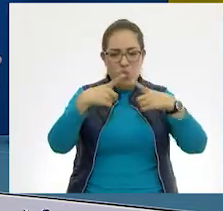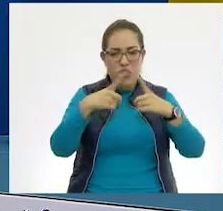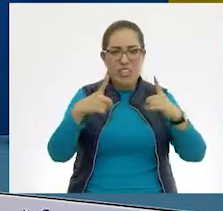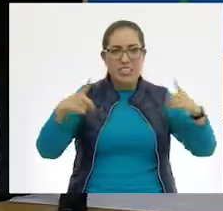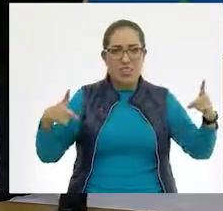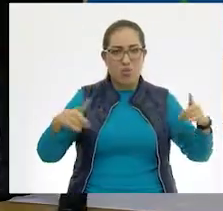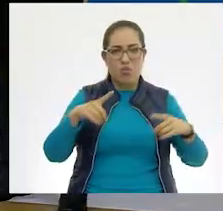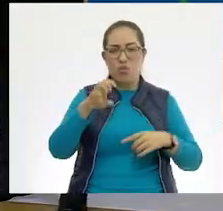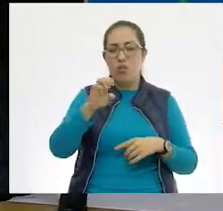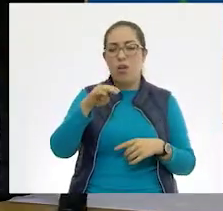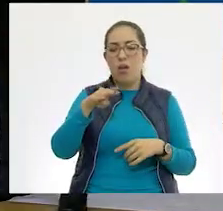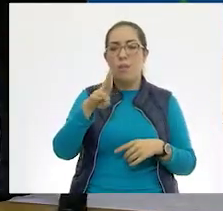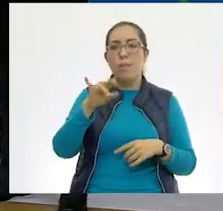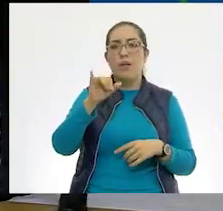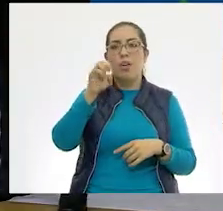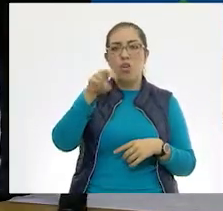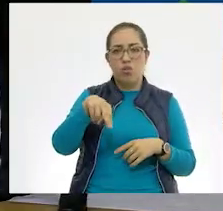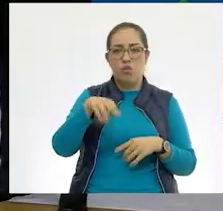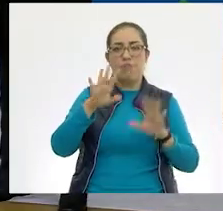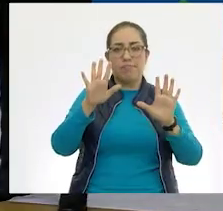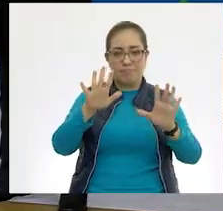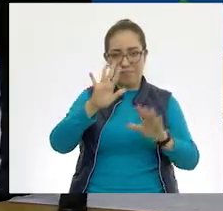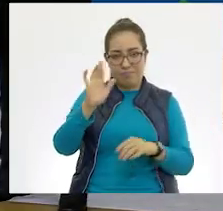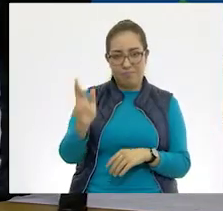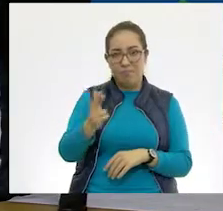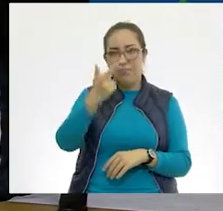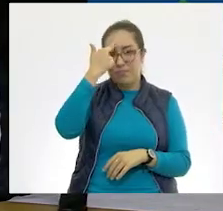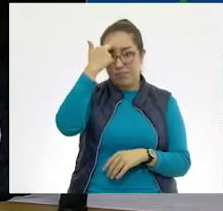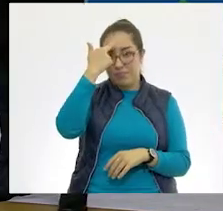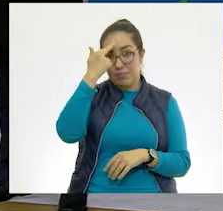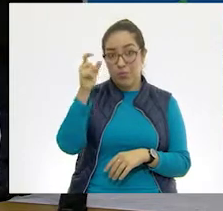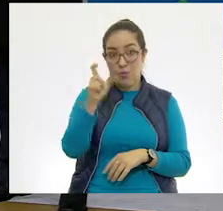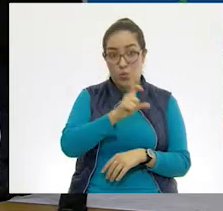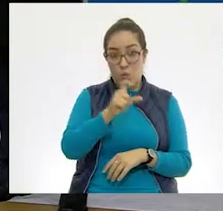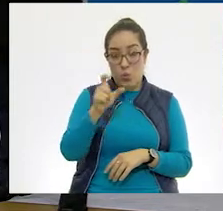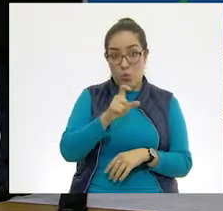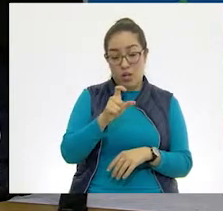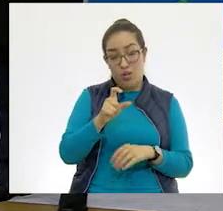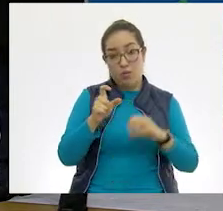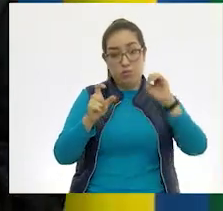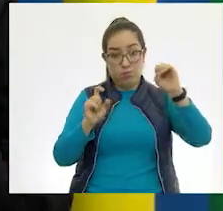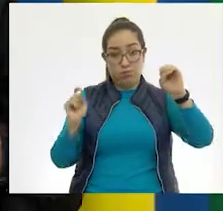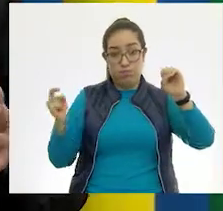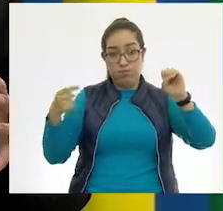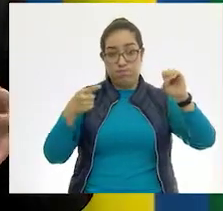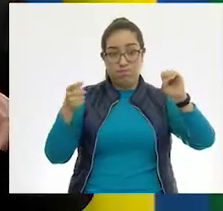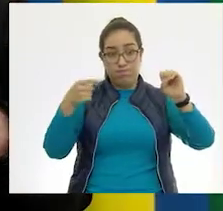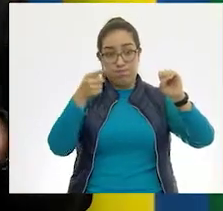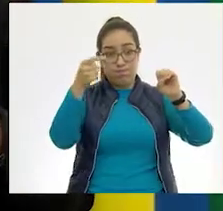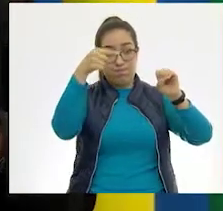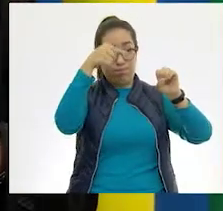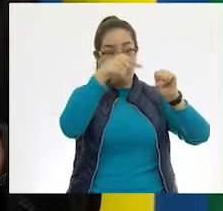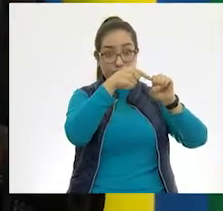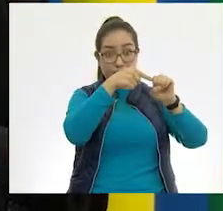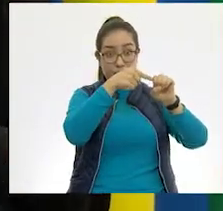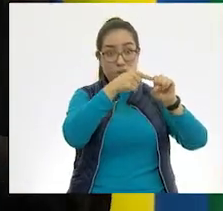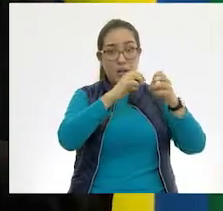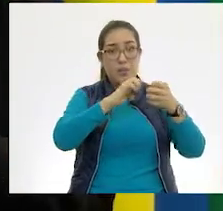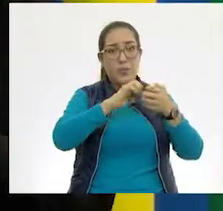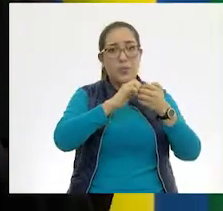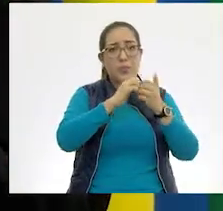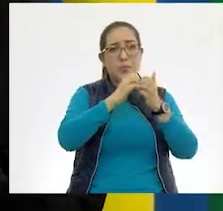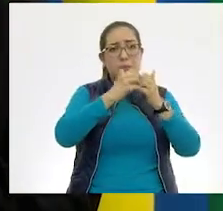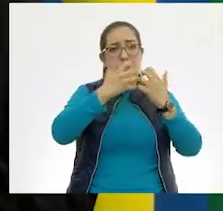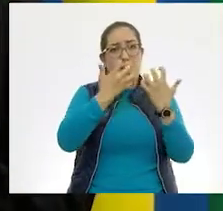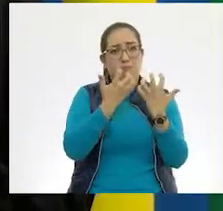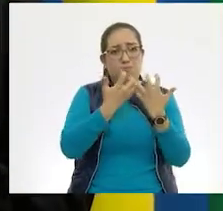embrión? Recuerda que una vez que ocurre la fecundación, se fusionan las células sexuales para formar